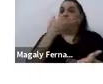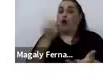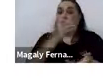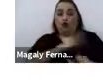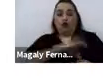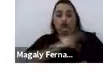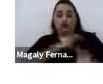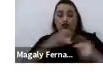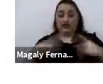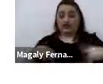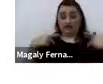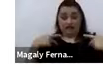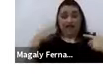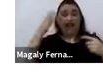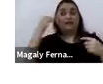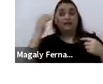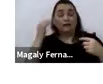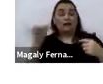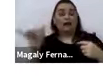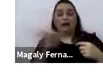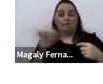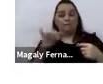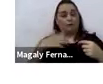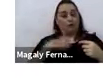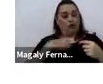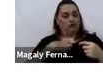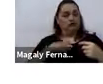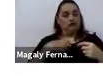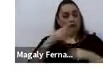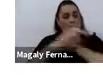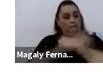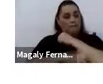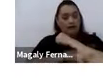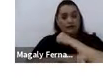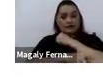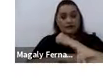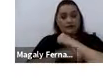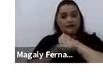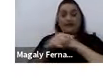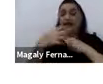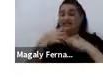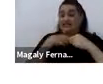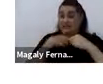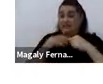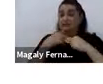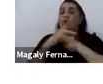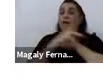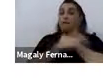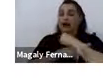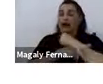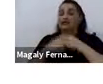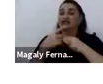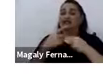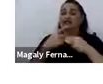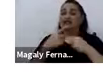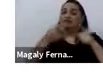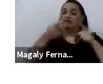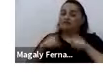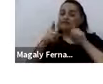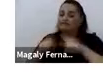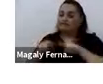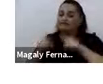la experimentan los propios países cuando en sí mismos sufren o sufren, entre